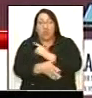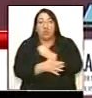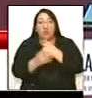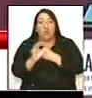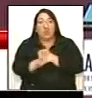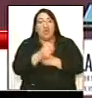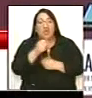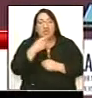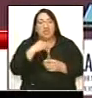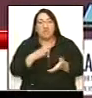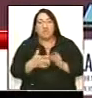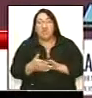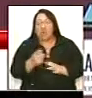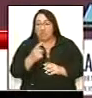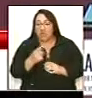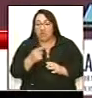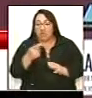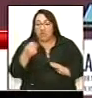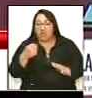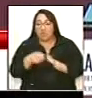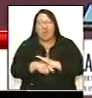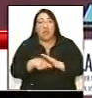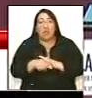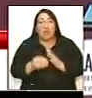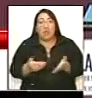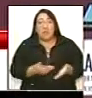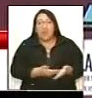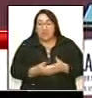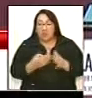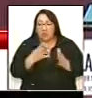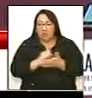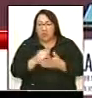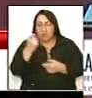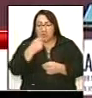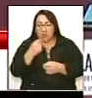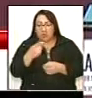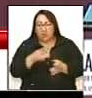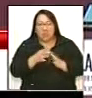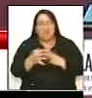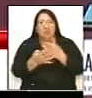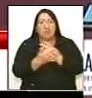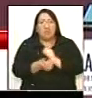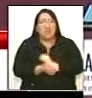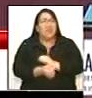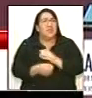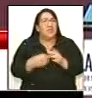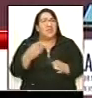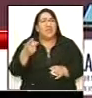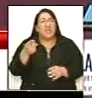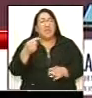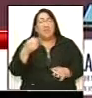este miserable que ha matado a patadas a esta criatura en 9 meses porque lloraba? Métanlo pues a una prisión, que le saquen la madre ahí, por eso que la